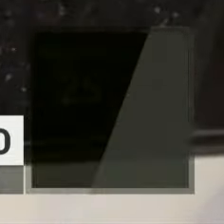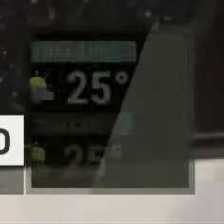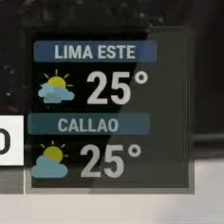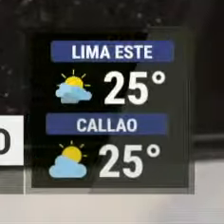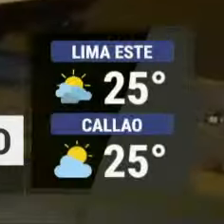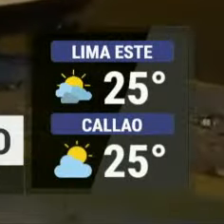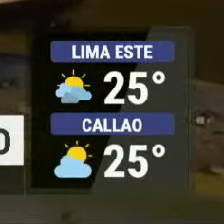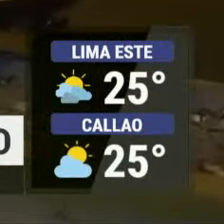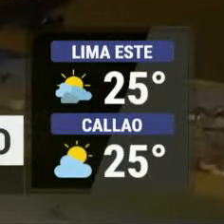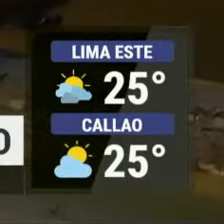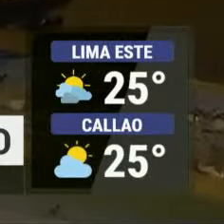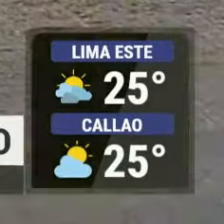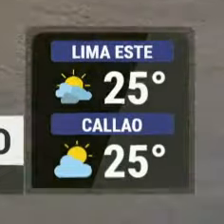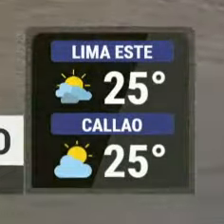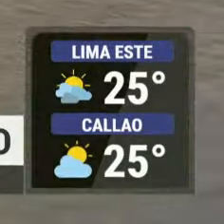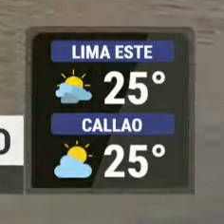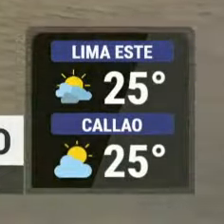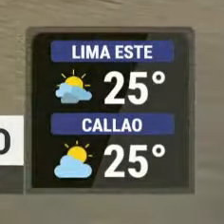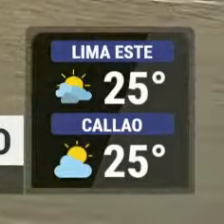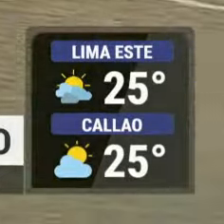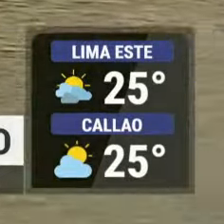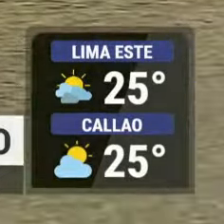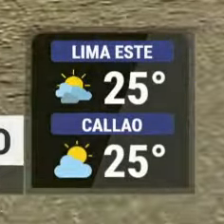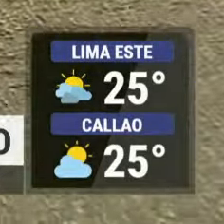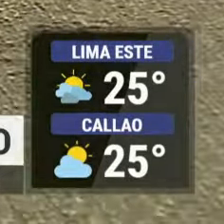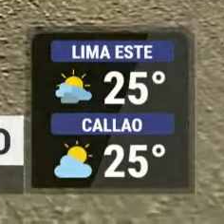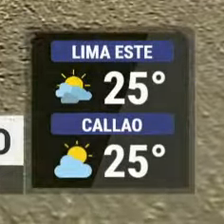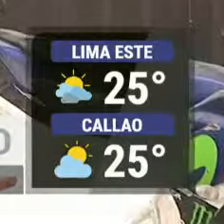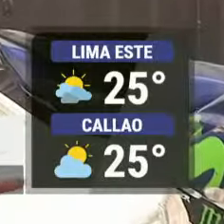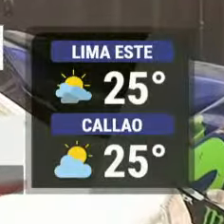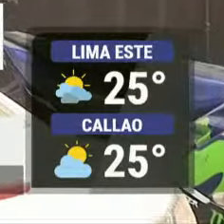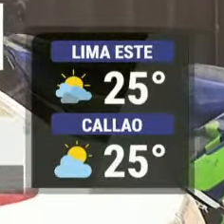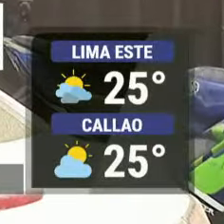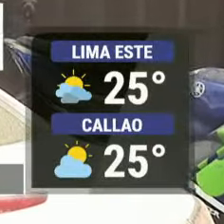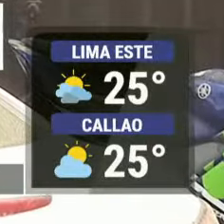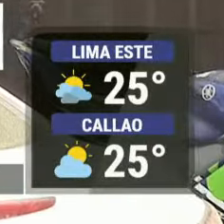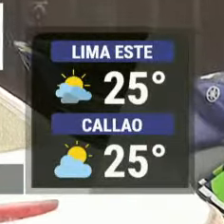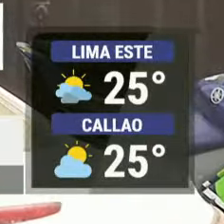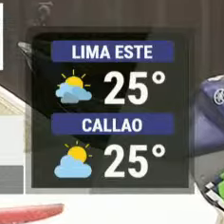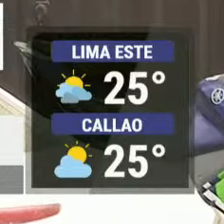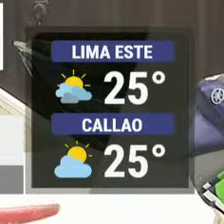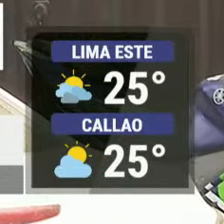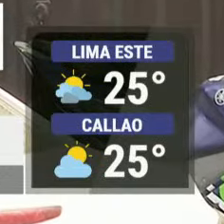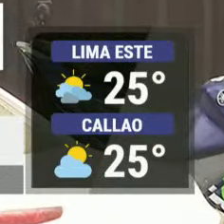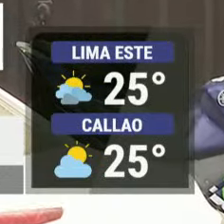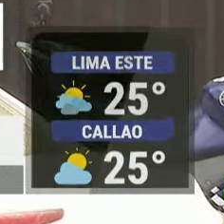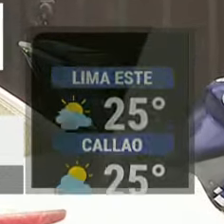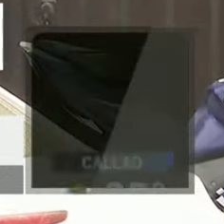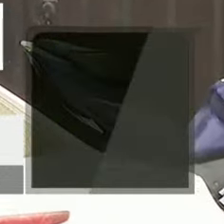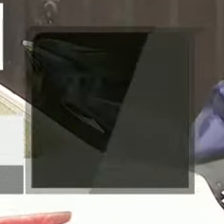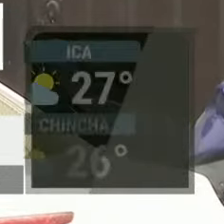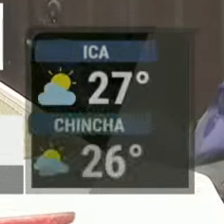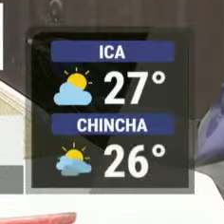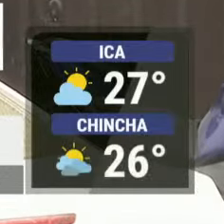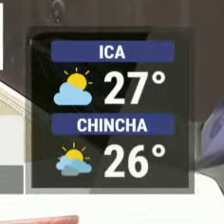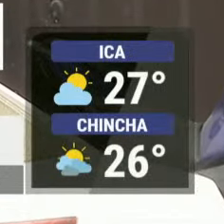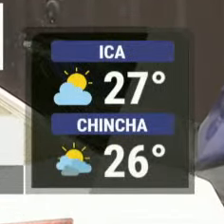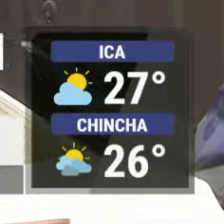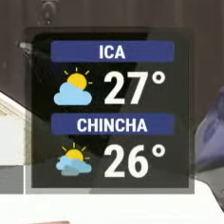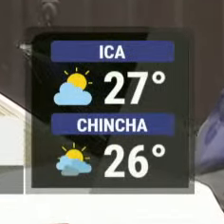cuerpo descubierto. Sus asesinos se habían ensañado con él. No los podemos entender. Por favor, entiendan el dolor de la